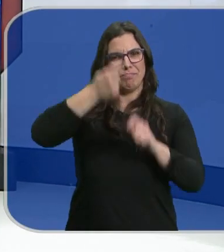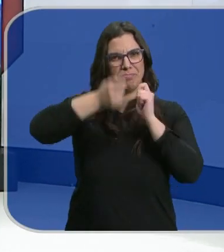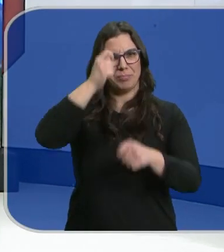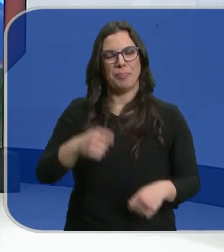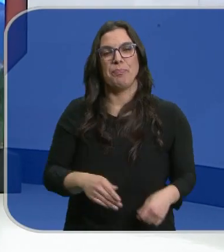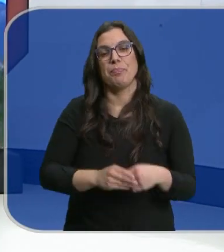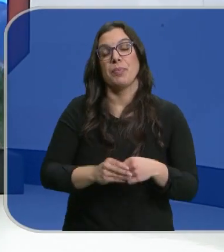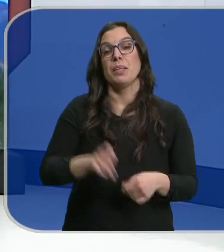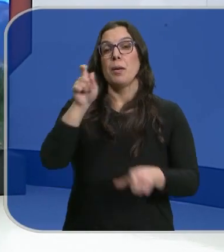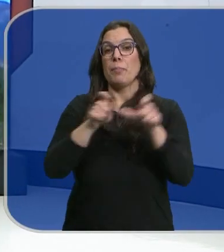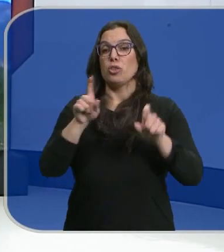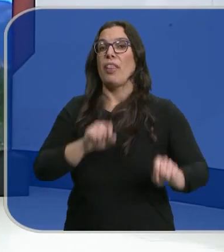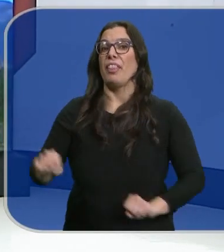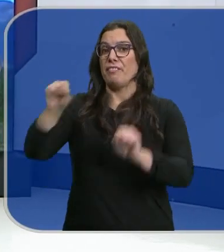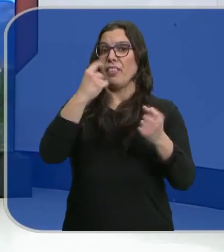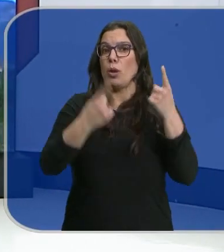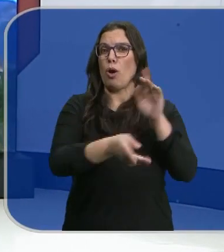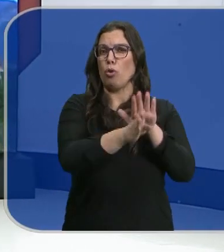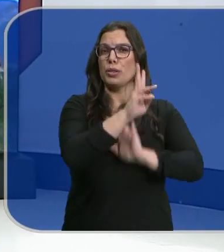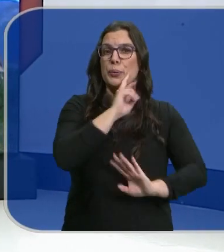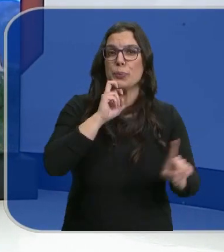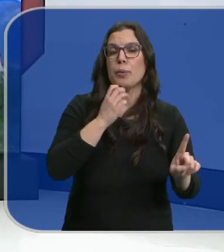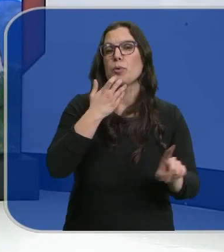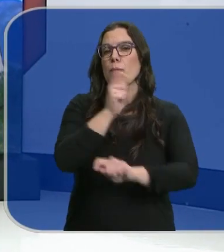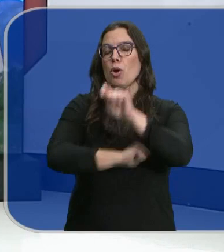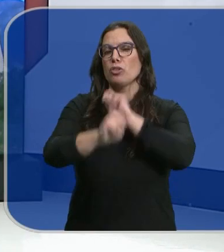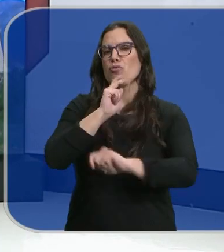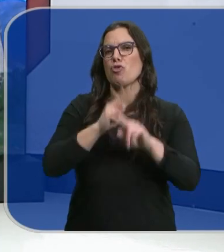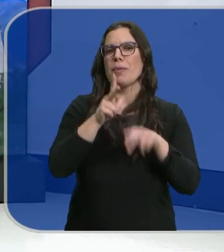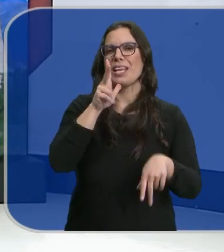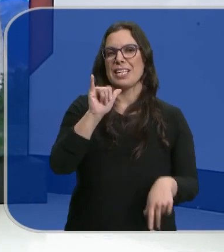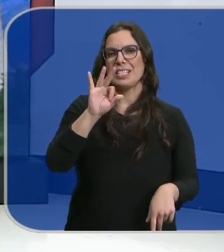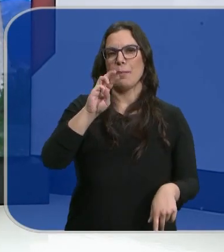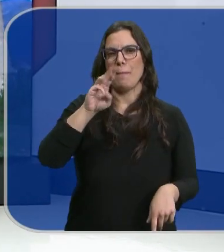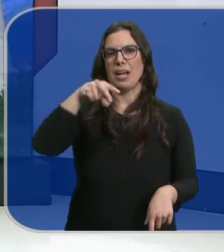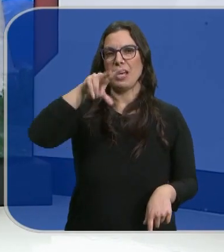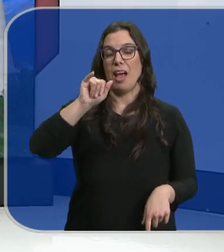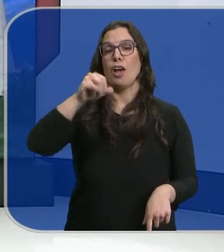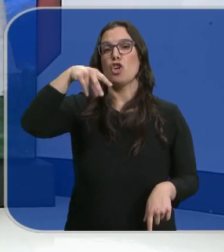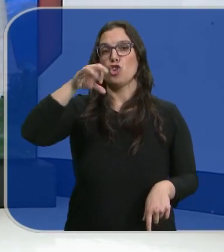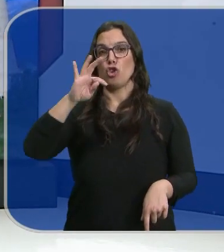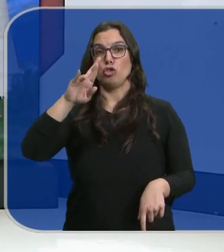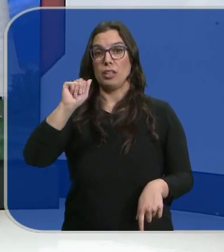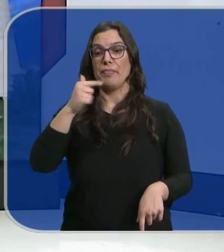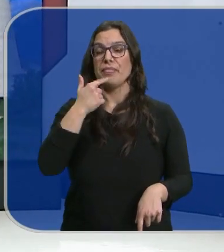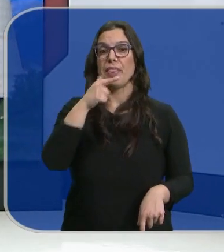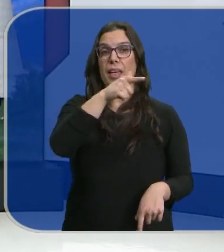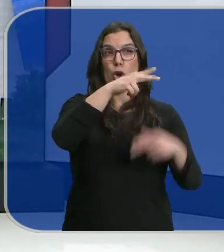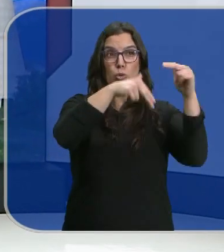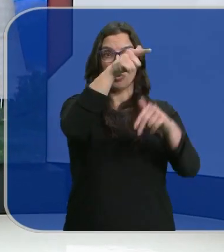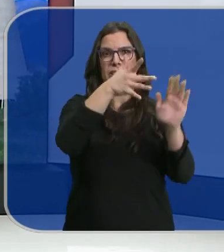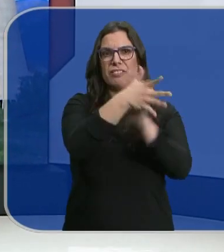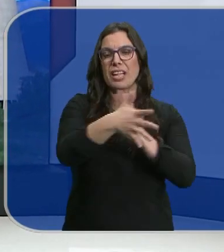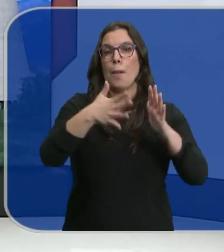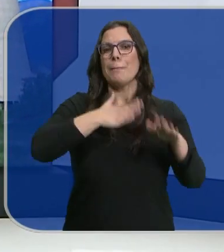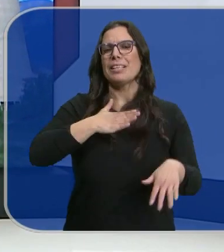Entre las voces que defienden su conservación, asociaciones como Hispania Nostra, que subrayan que estas construcciones representan un